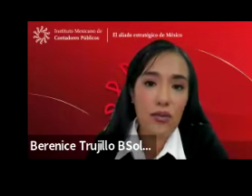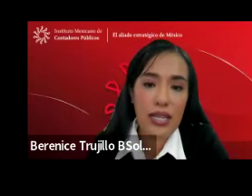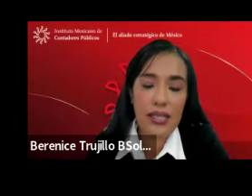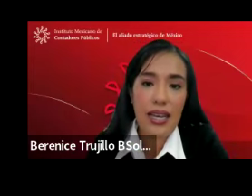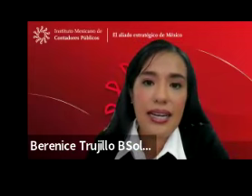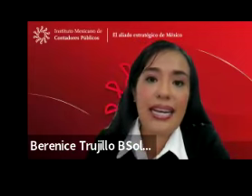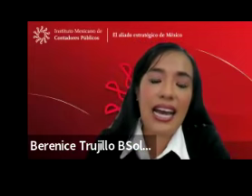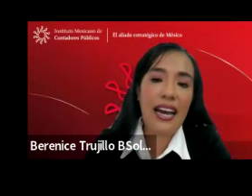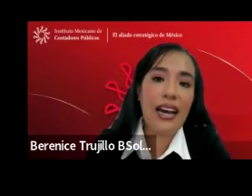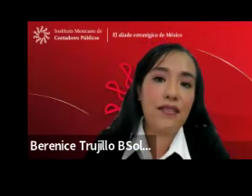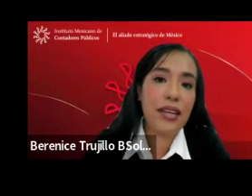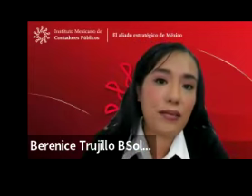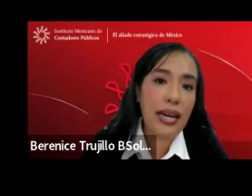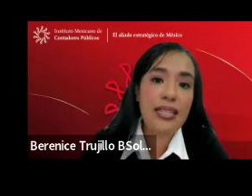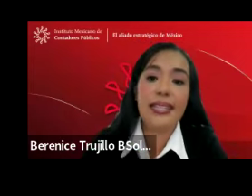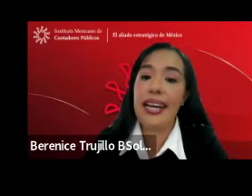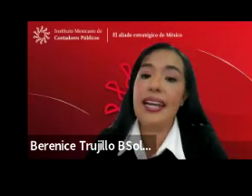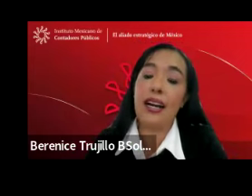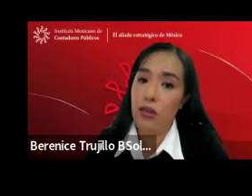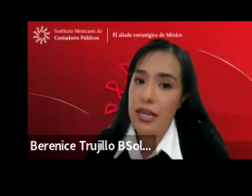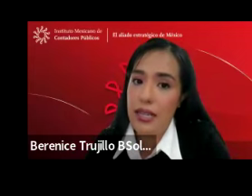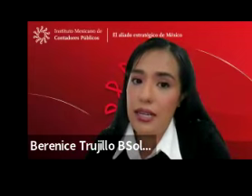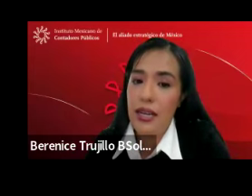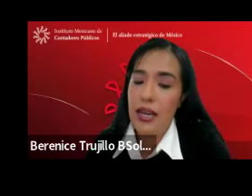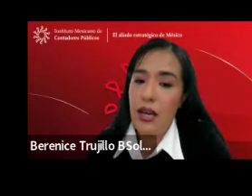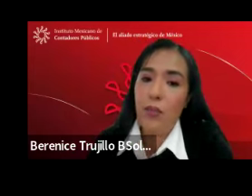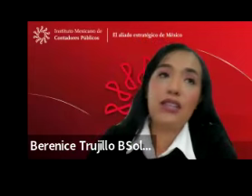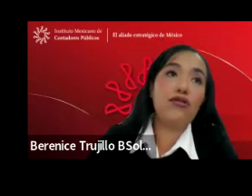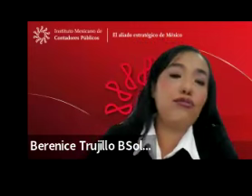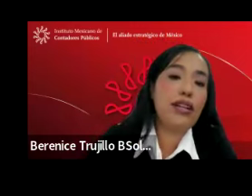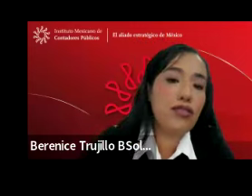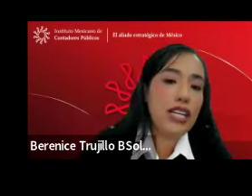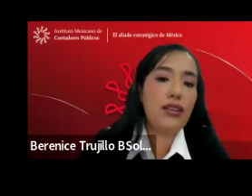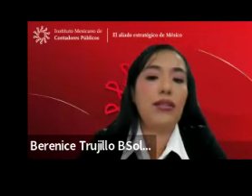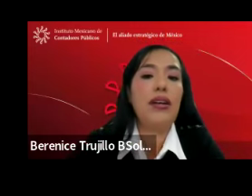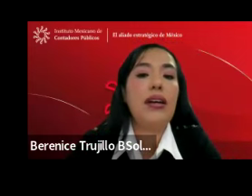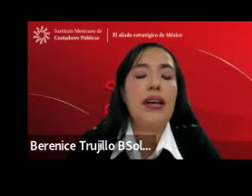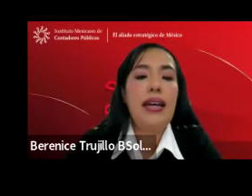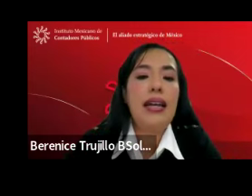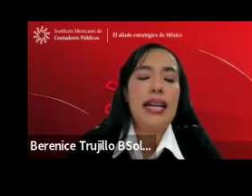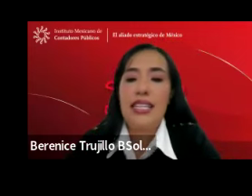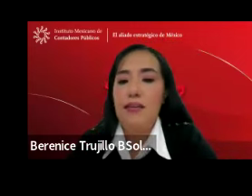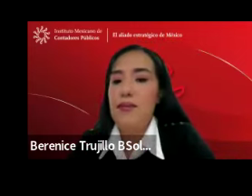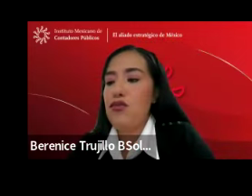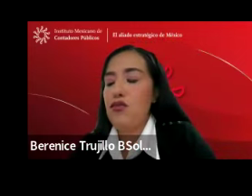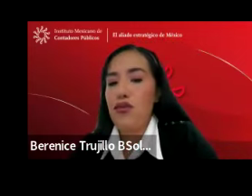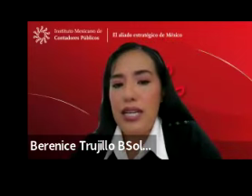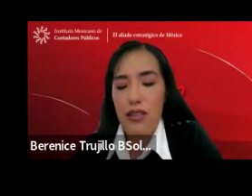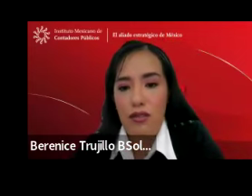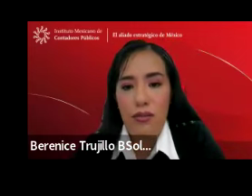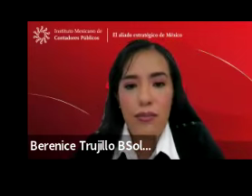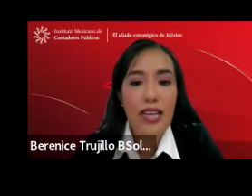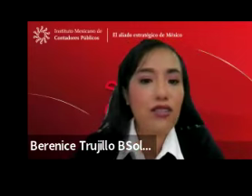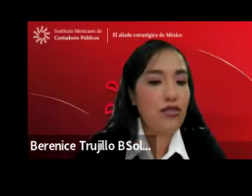ni enmendaduras, que la firma sea la correcta. Paso número 5, recibimos